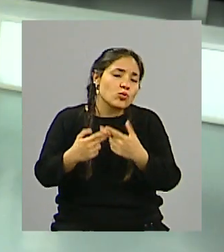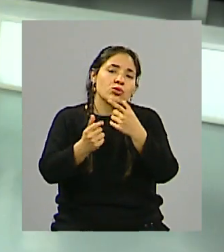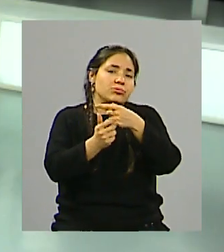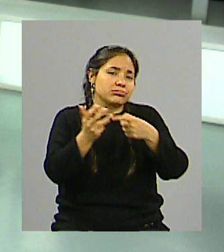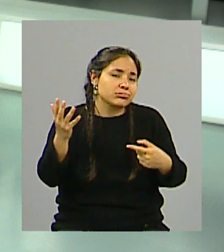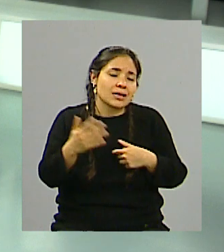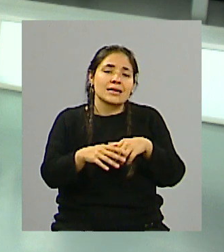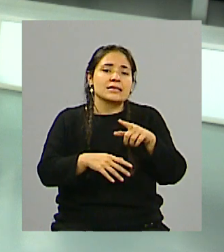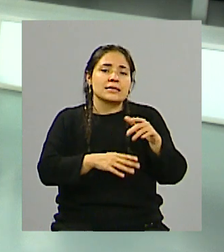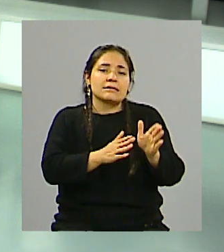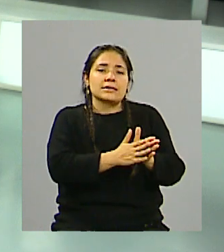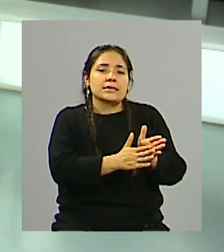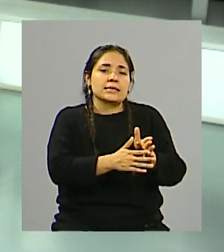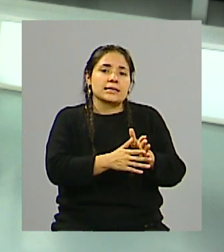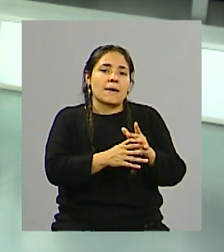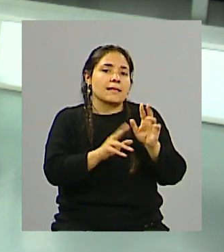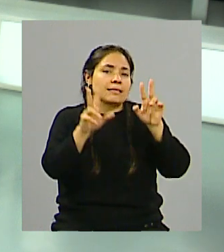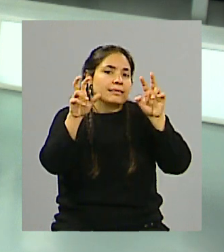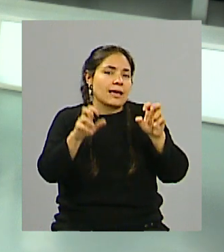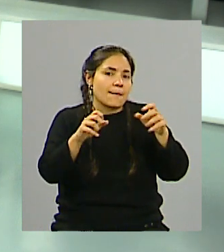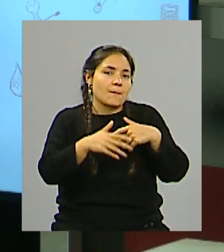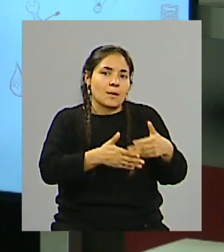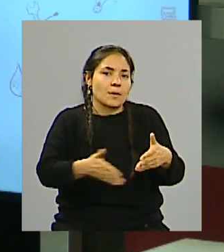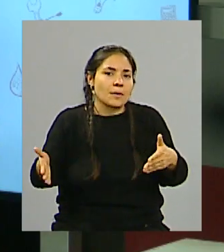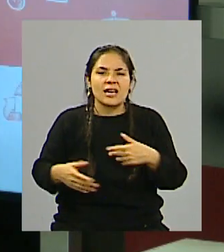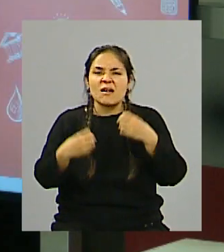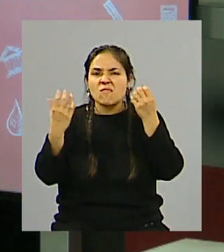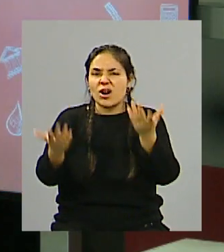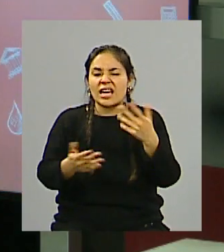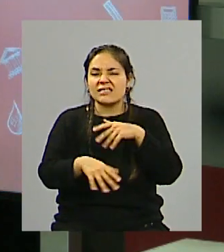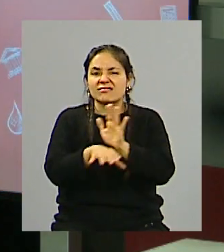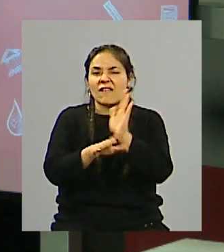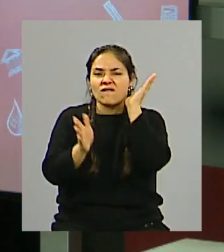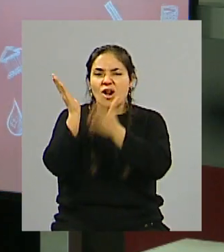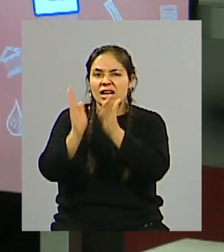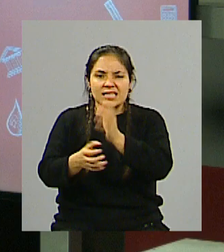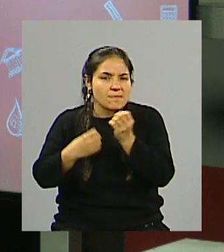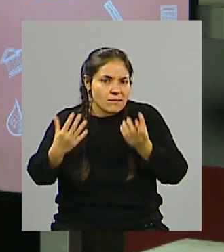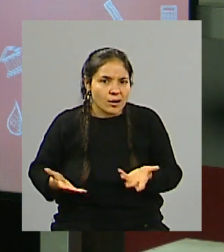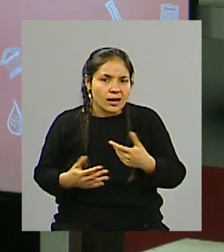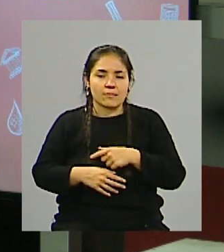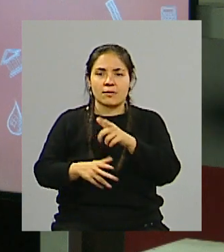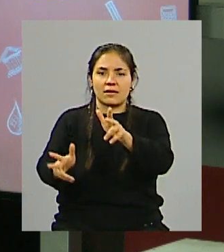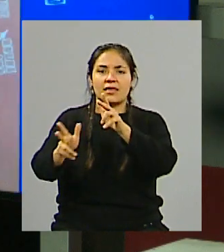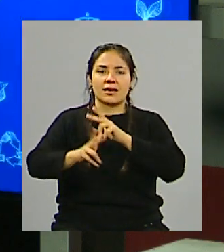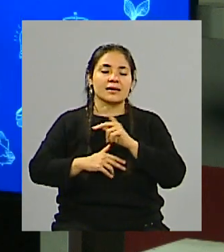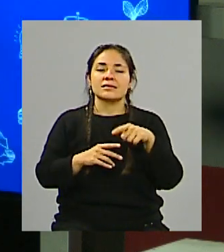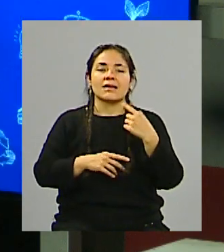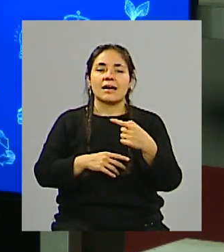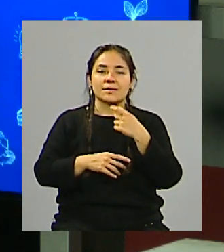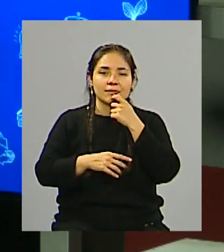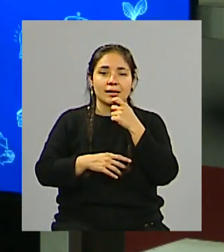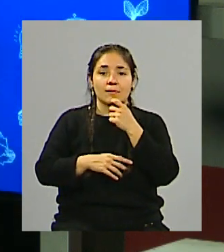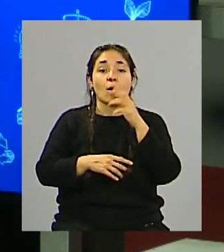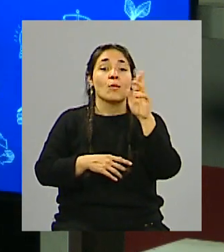su ciclo, digamos, sexual, ¿no? ¿Y por qué sucede esto de la violencia? Porque vos bien dijiste, durante todo el momento en